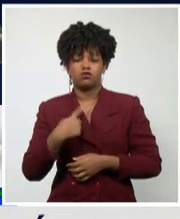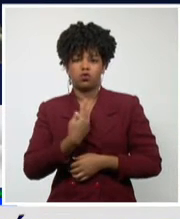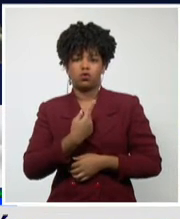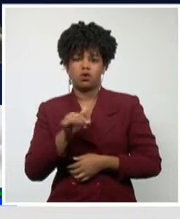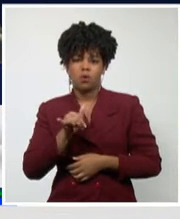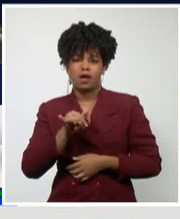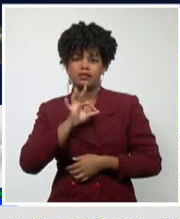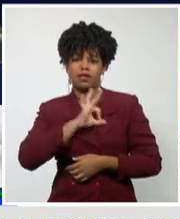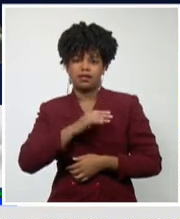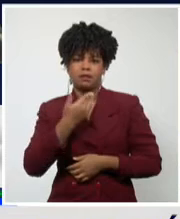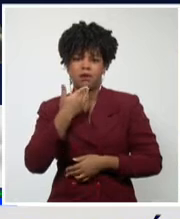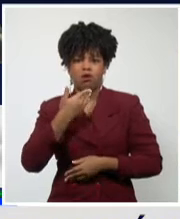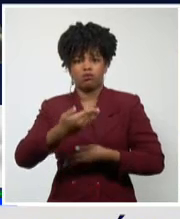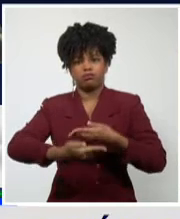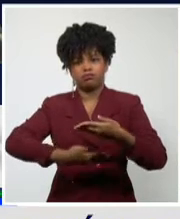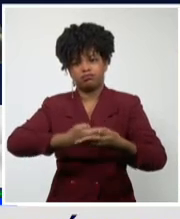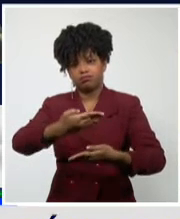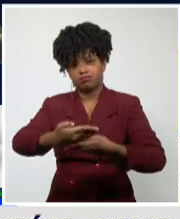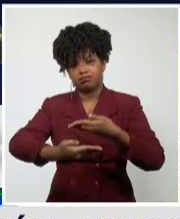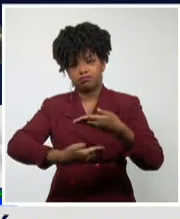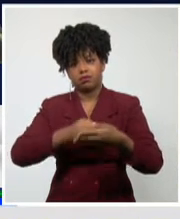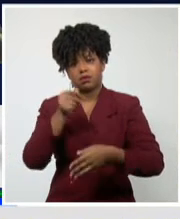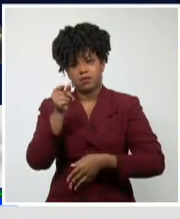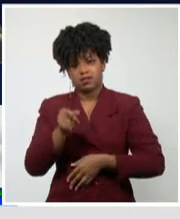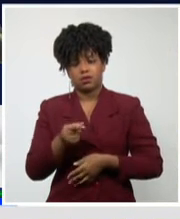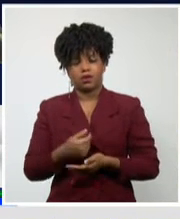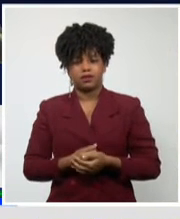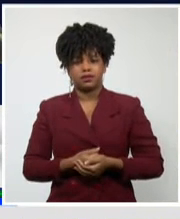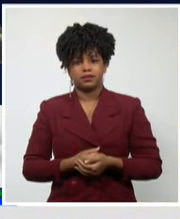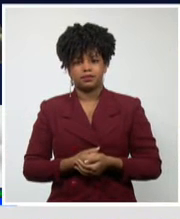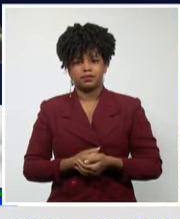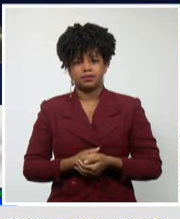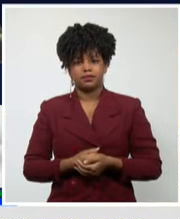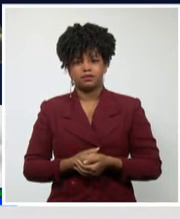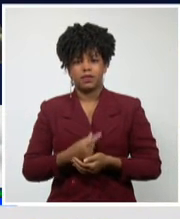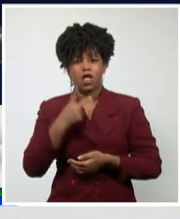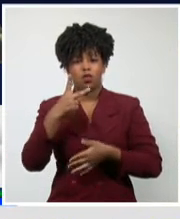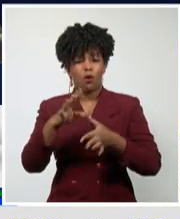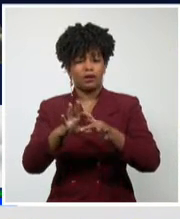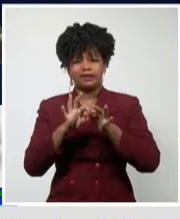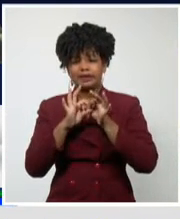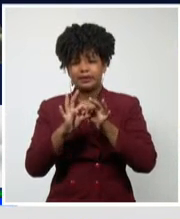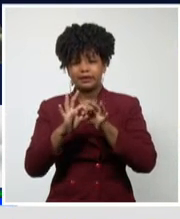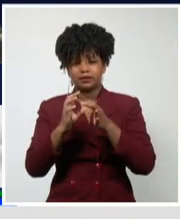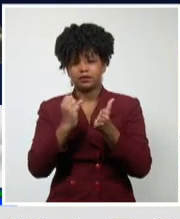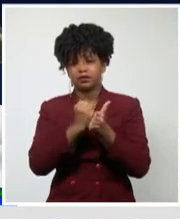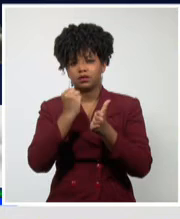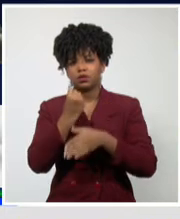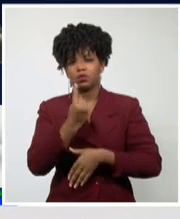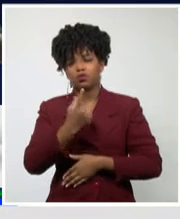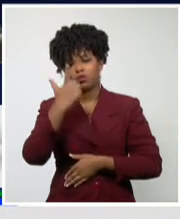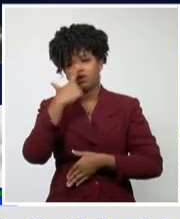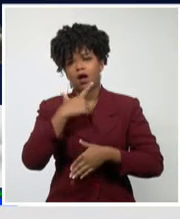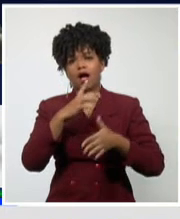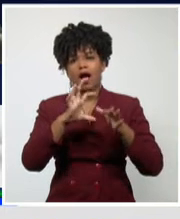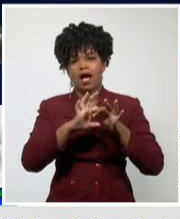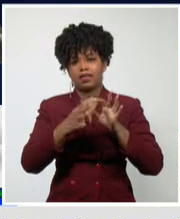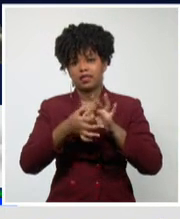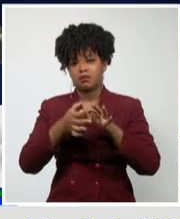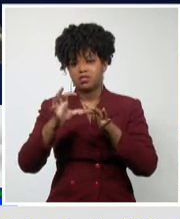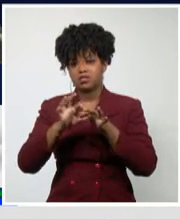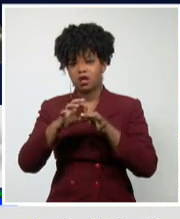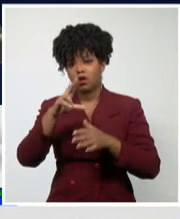la evolución de nuestros pacientes. Los 2 críticos confirmados, uno es de Artemisa, que está en el hospital